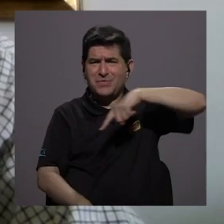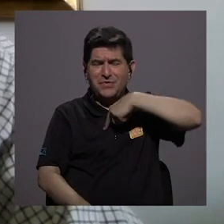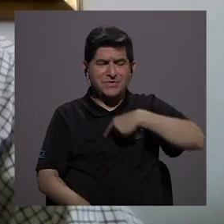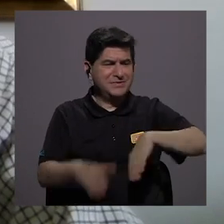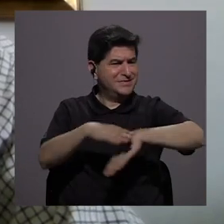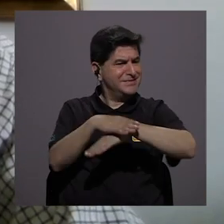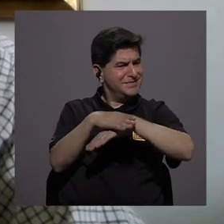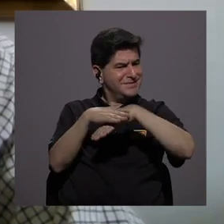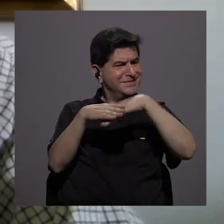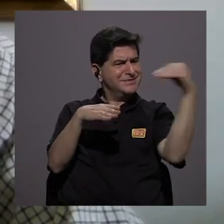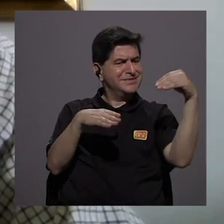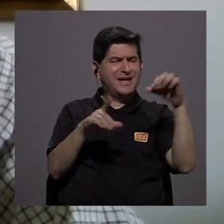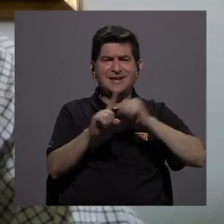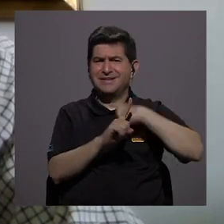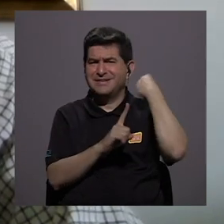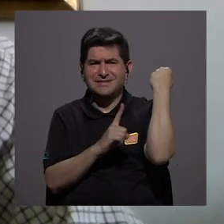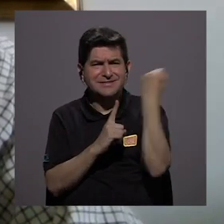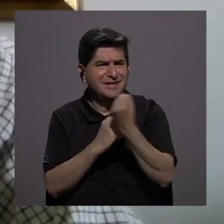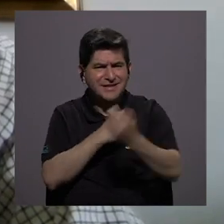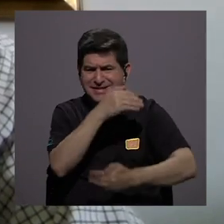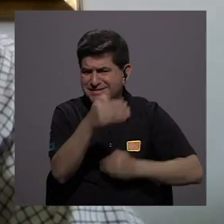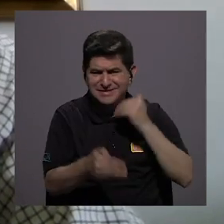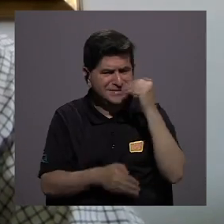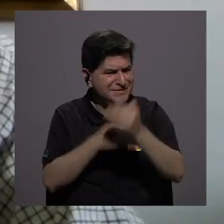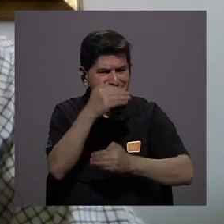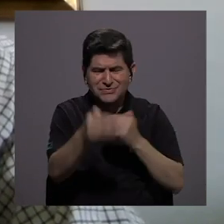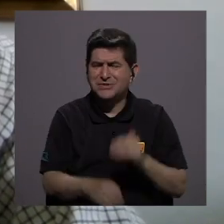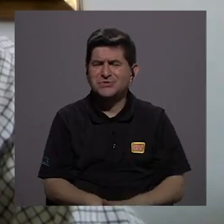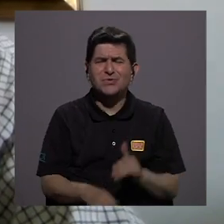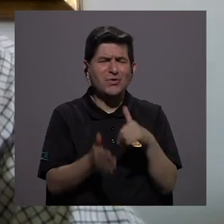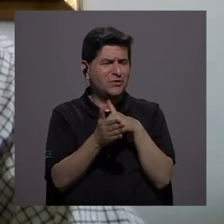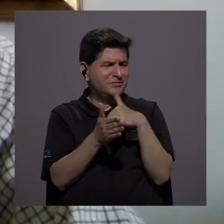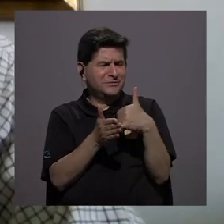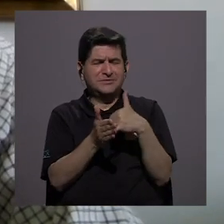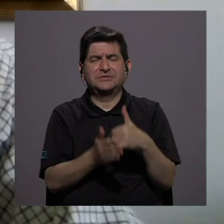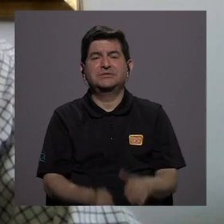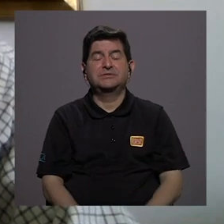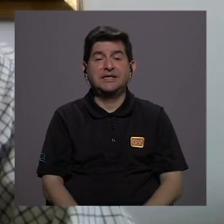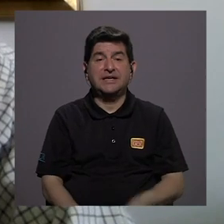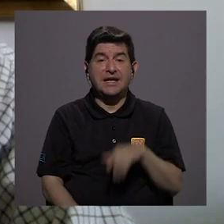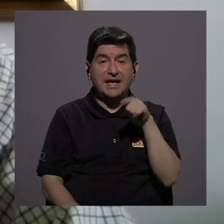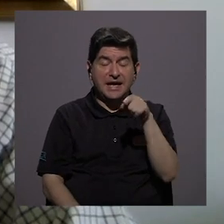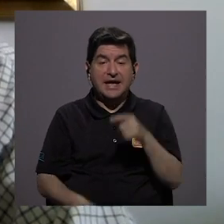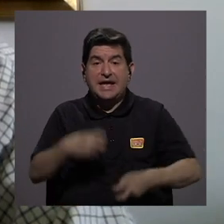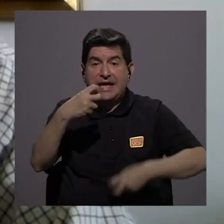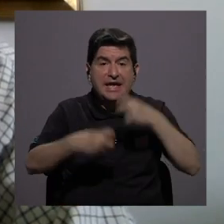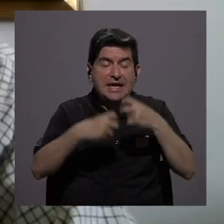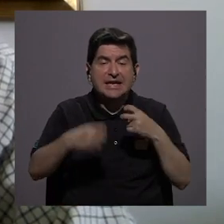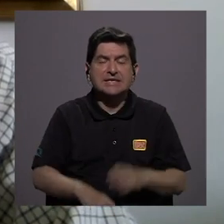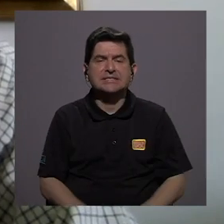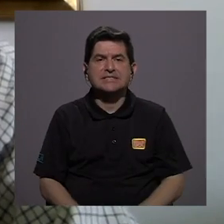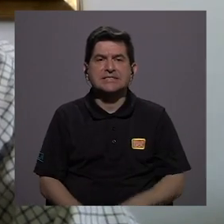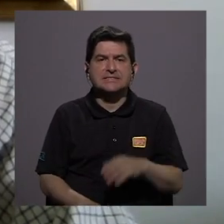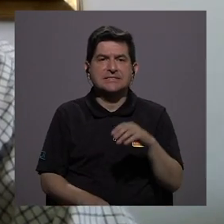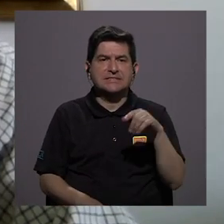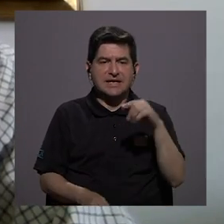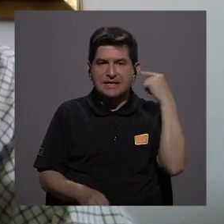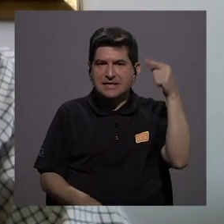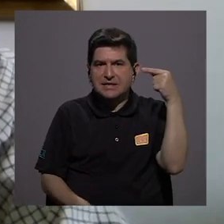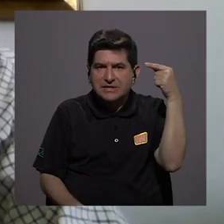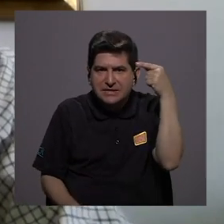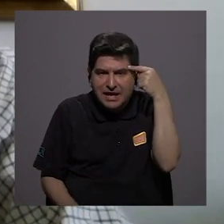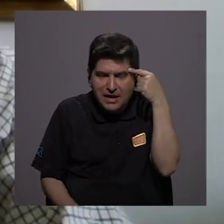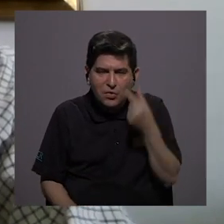salir de este golpe y de este proceso tan debilitados que entremos en una crisis fiscal o una crisis económica